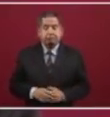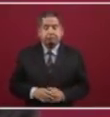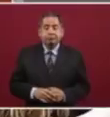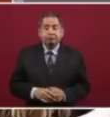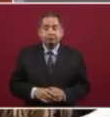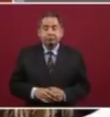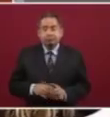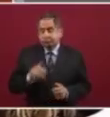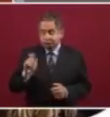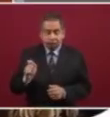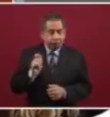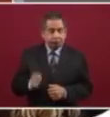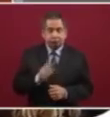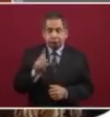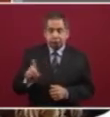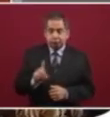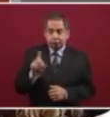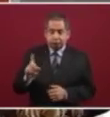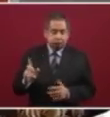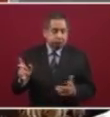cae domingo.